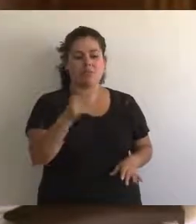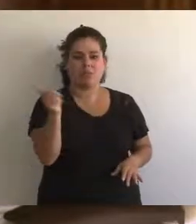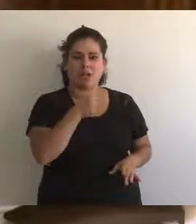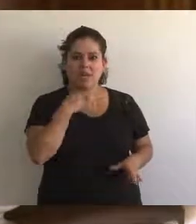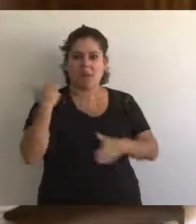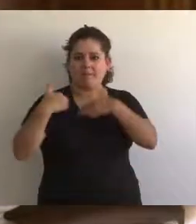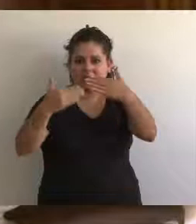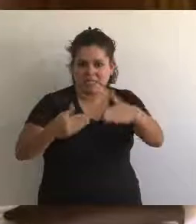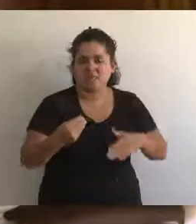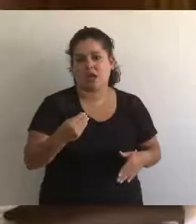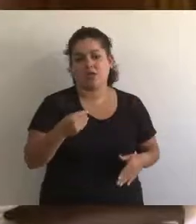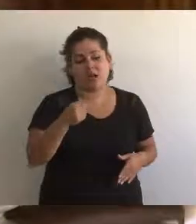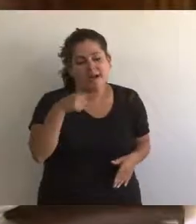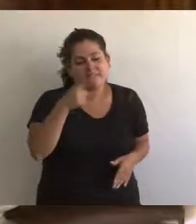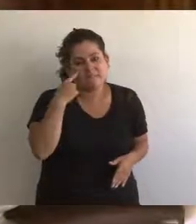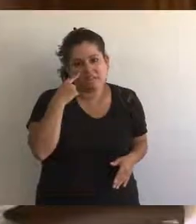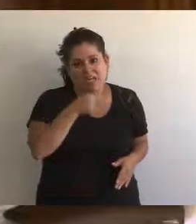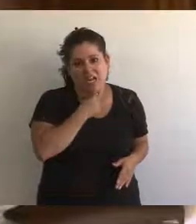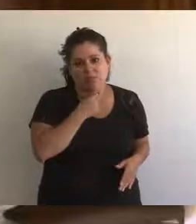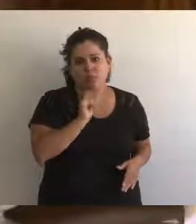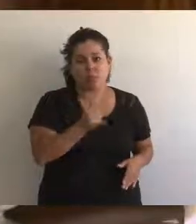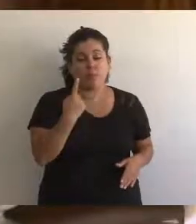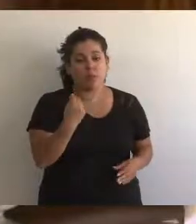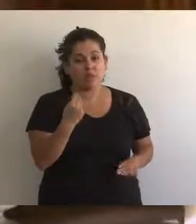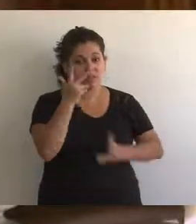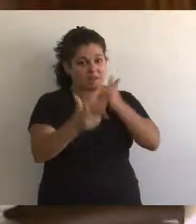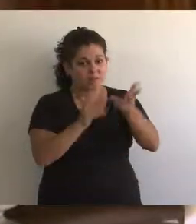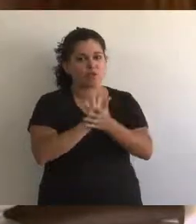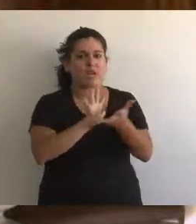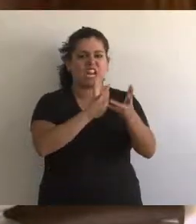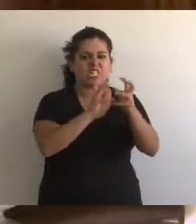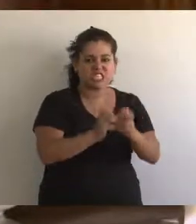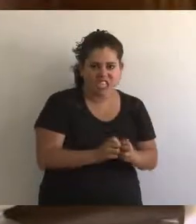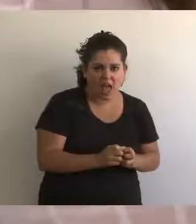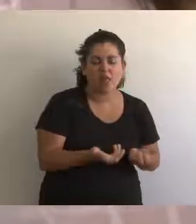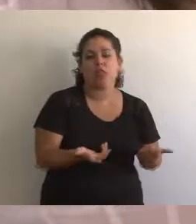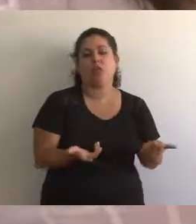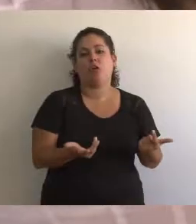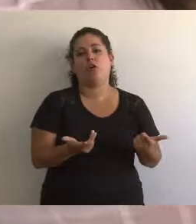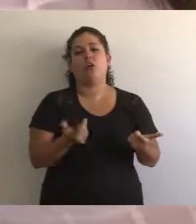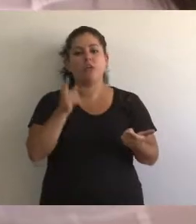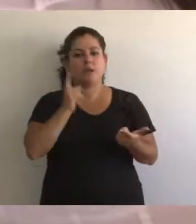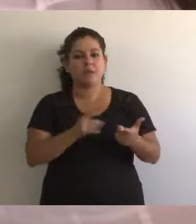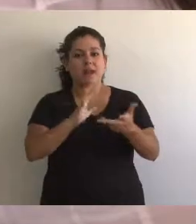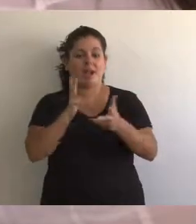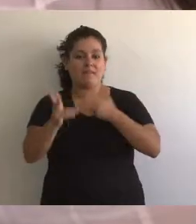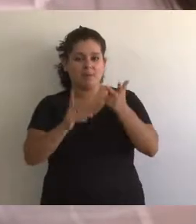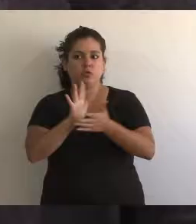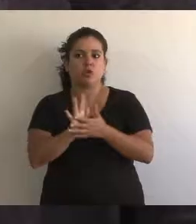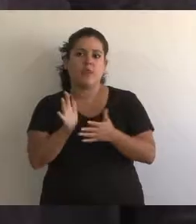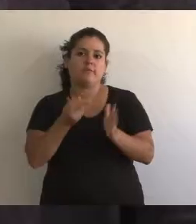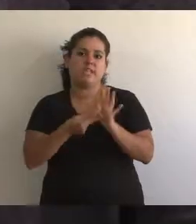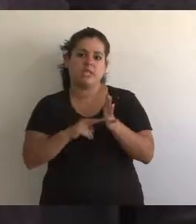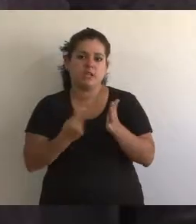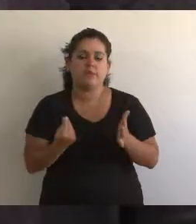vamos a ir avanzando y estamos en eso, porque si hablamos del reciclado y si hablamos